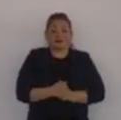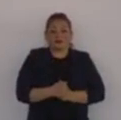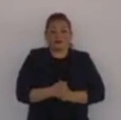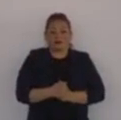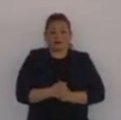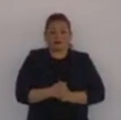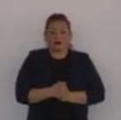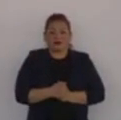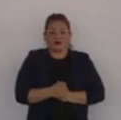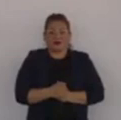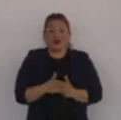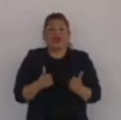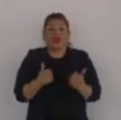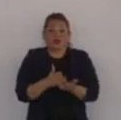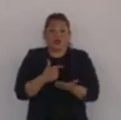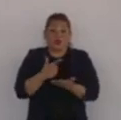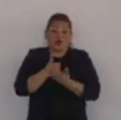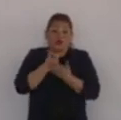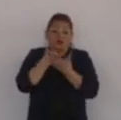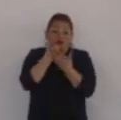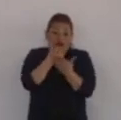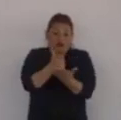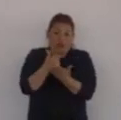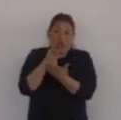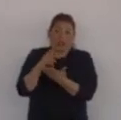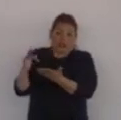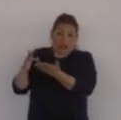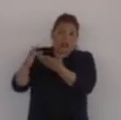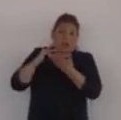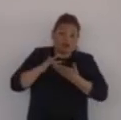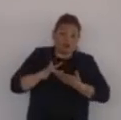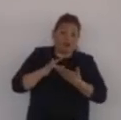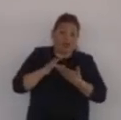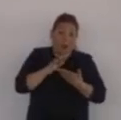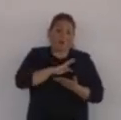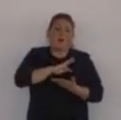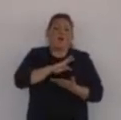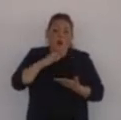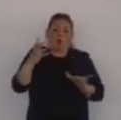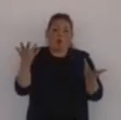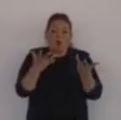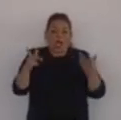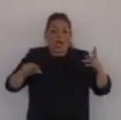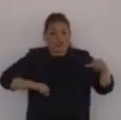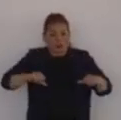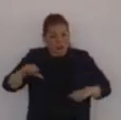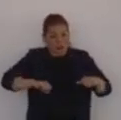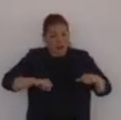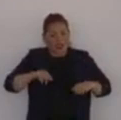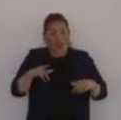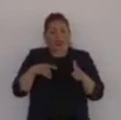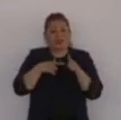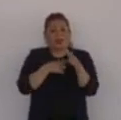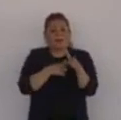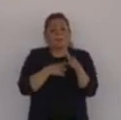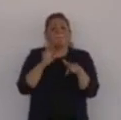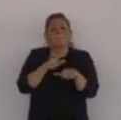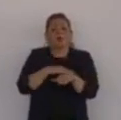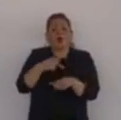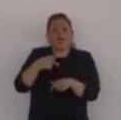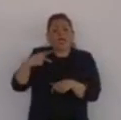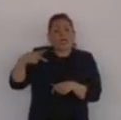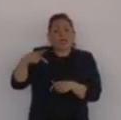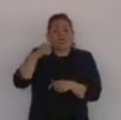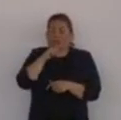porque con su ayuda es posible que realicemos estas actividades, pero sobre todo porque ella